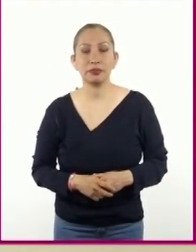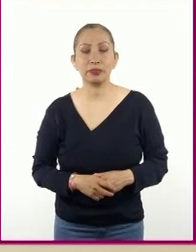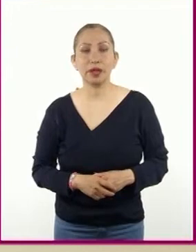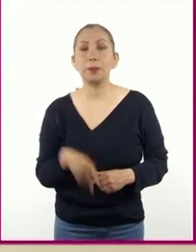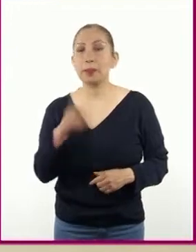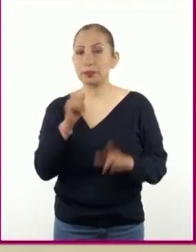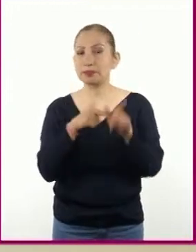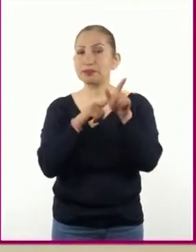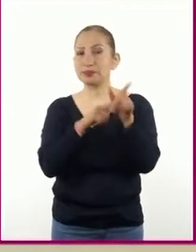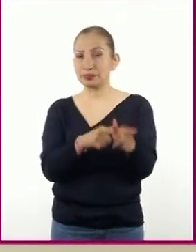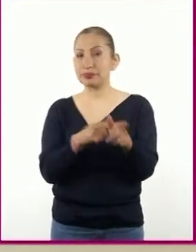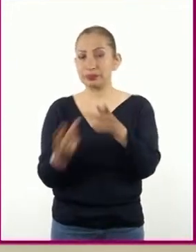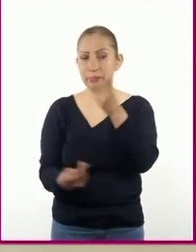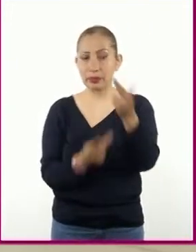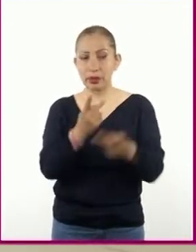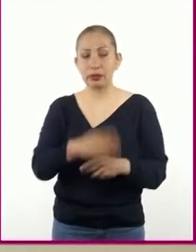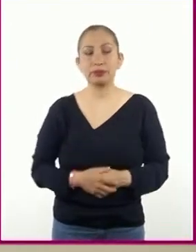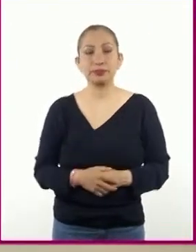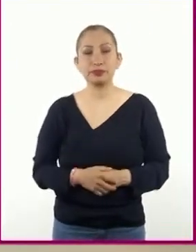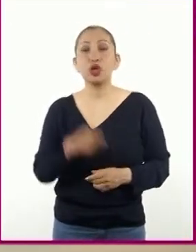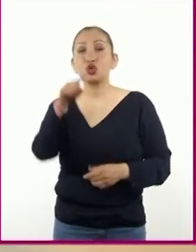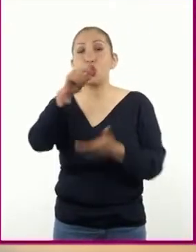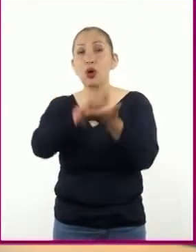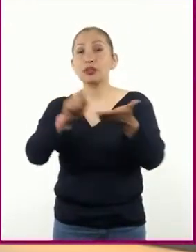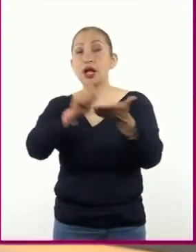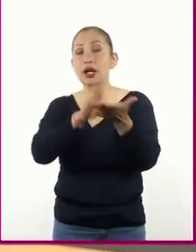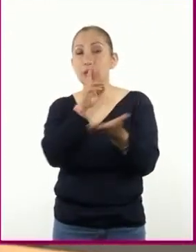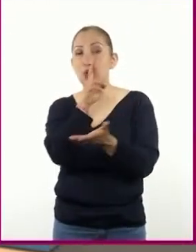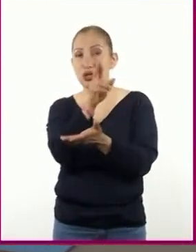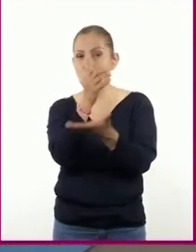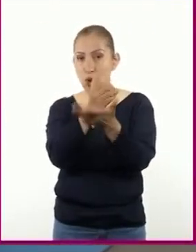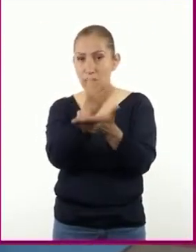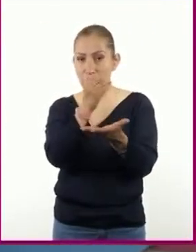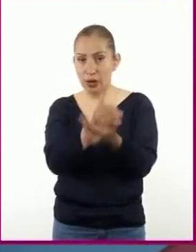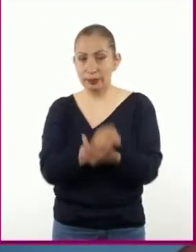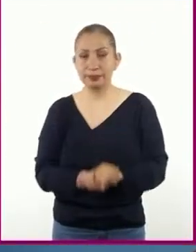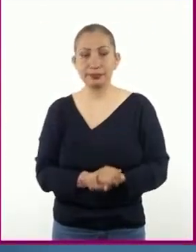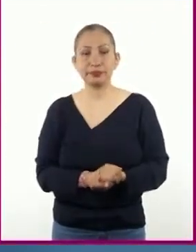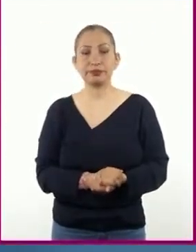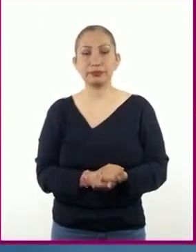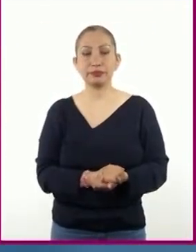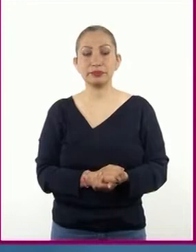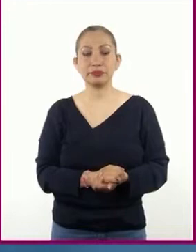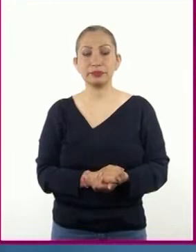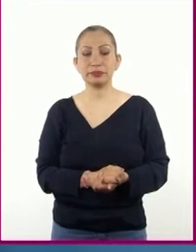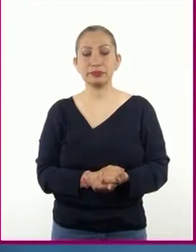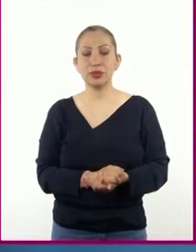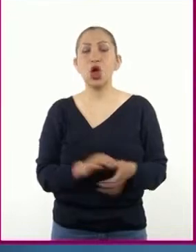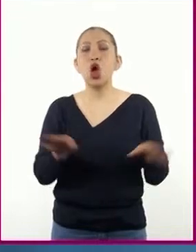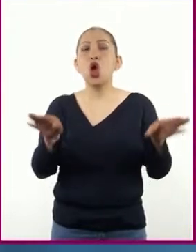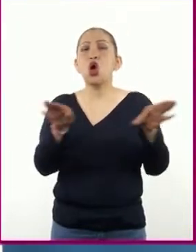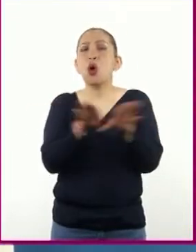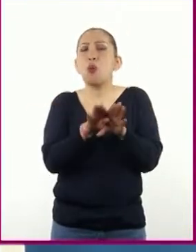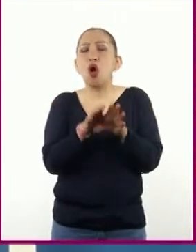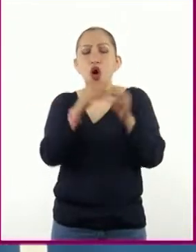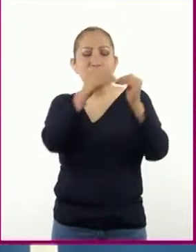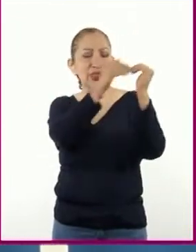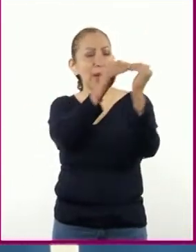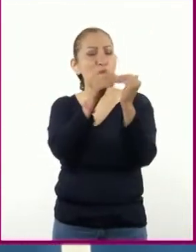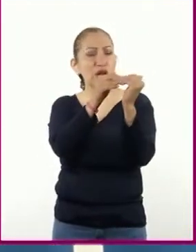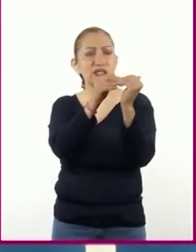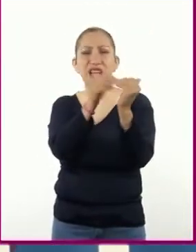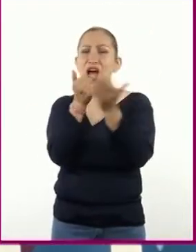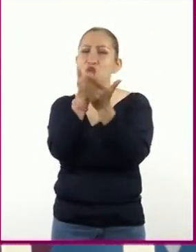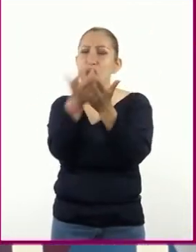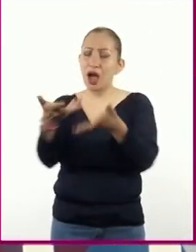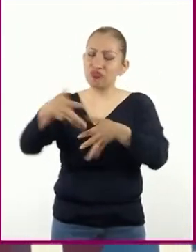Pero continuemos con las preguntas. Anoten y respondan en su cuaderno. ¿De qué forma la democracia es